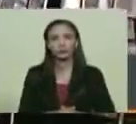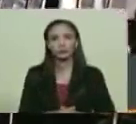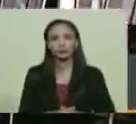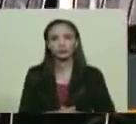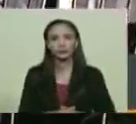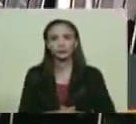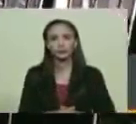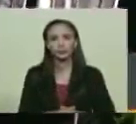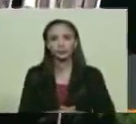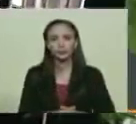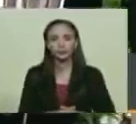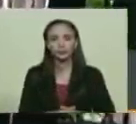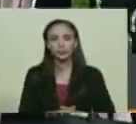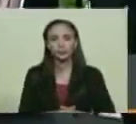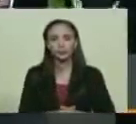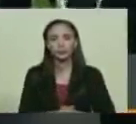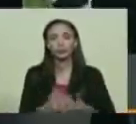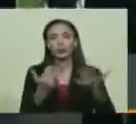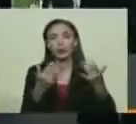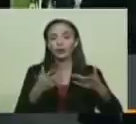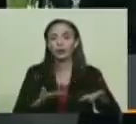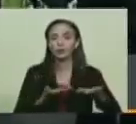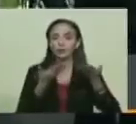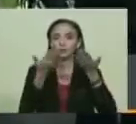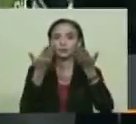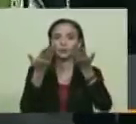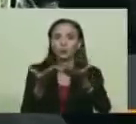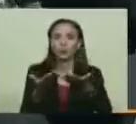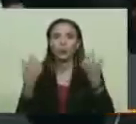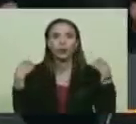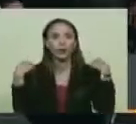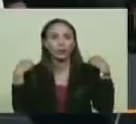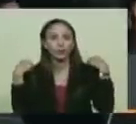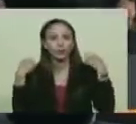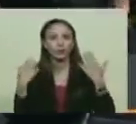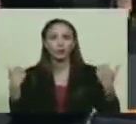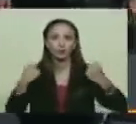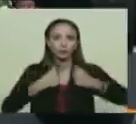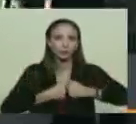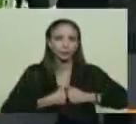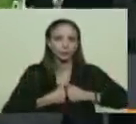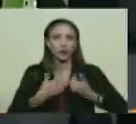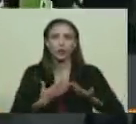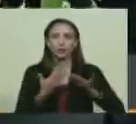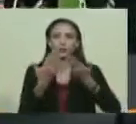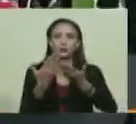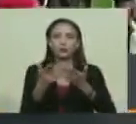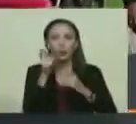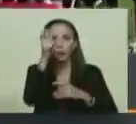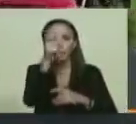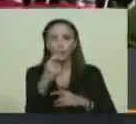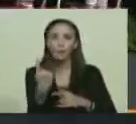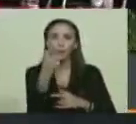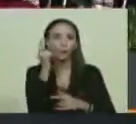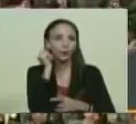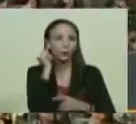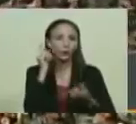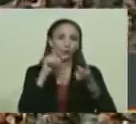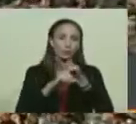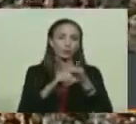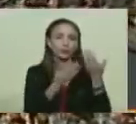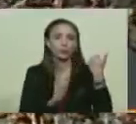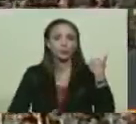Y en este momento ha hecho entrega de esta chaqueta como miembro activo a la primera combatiente de la